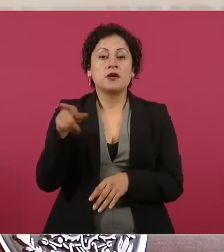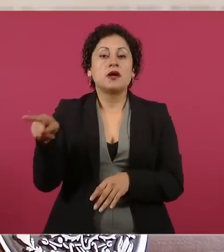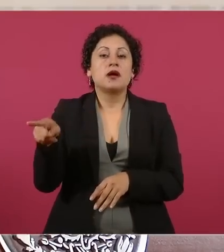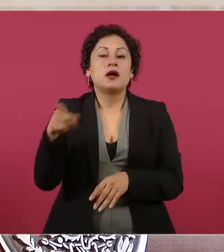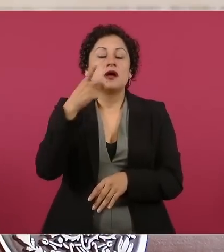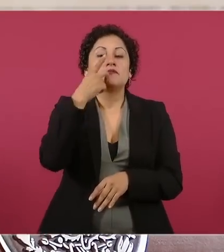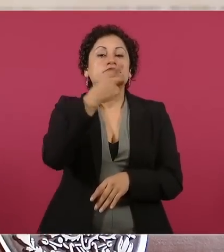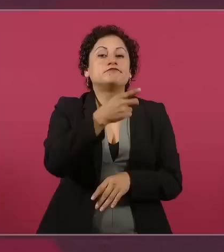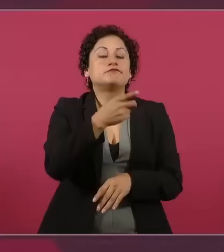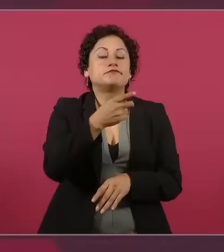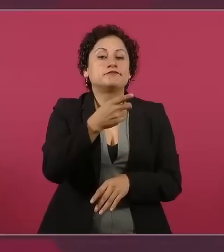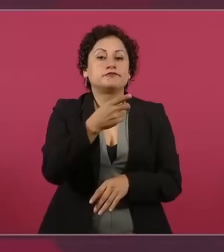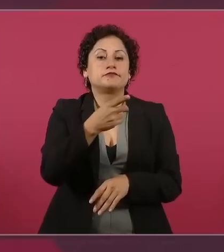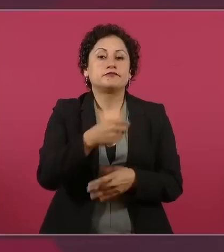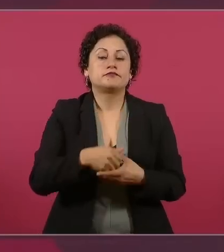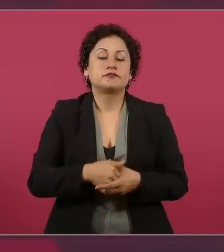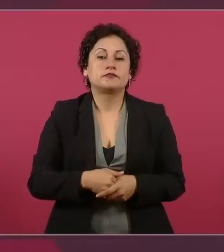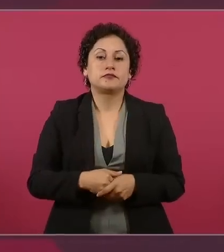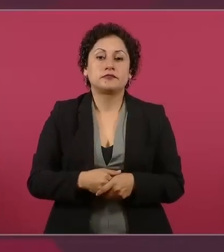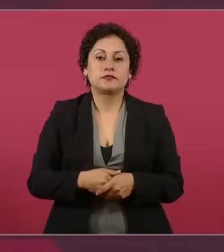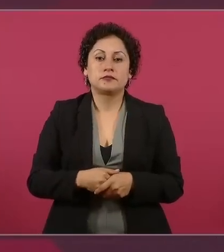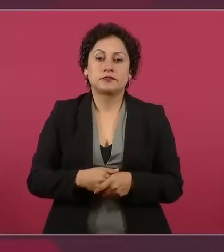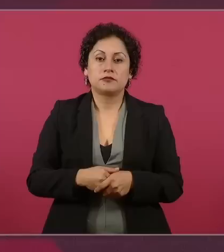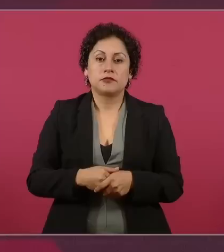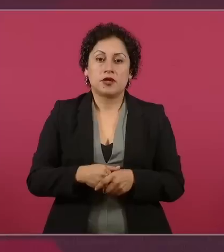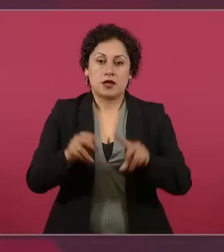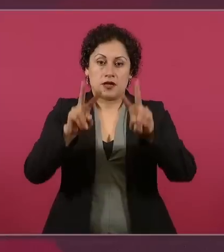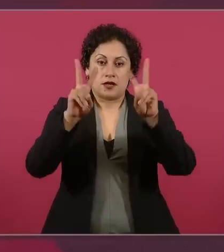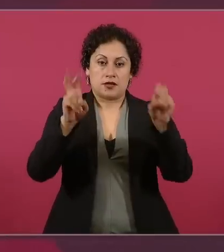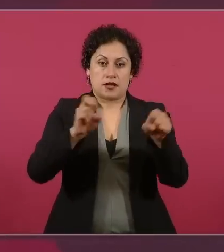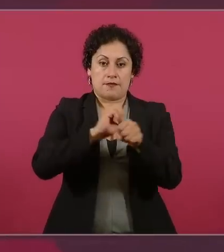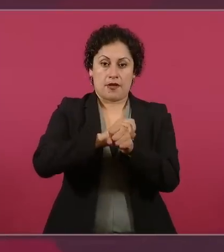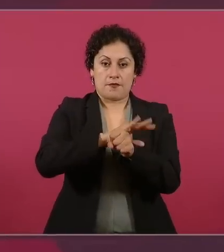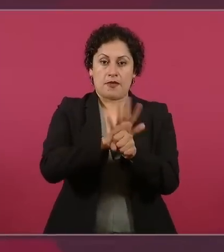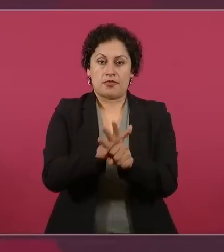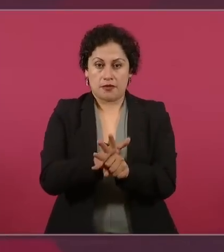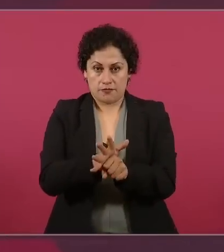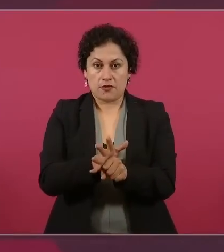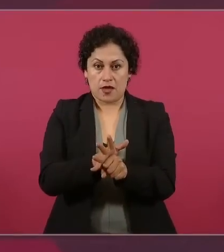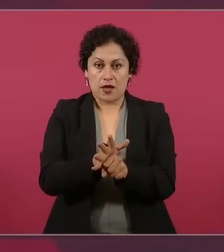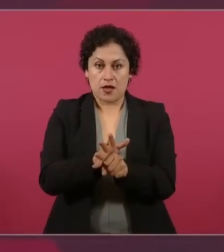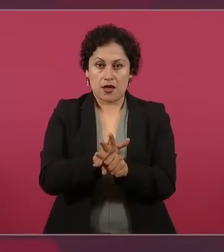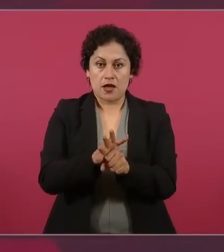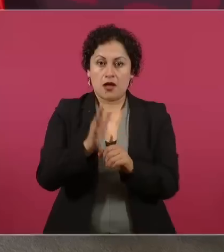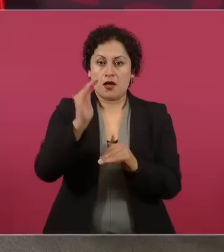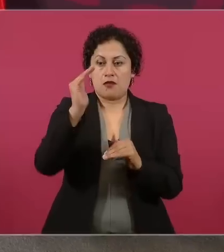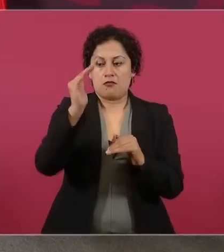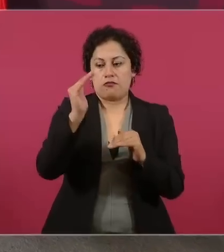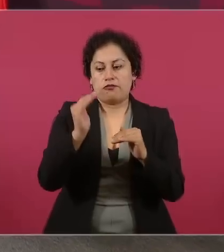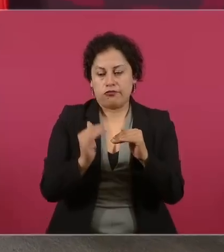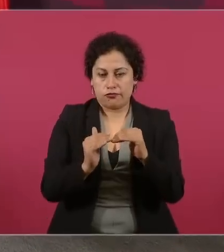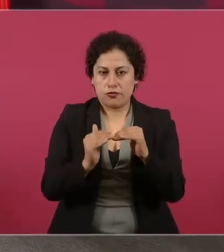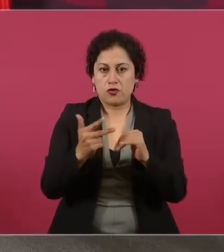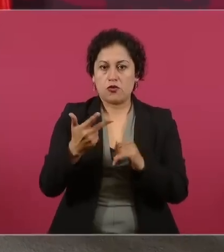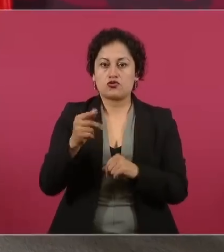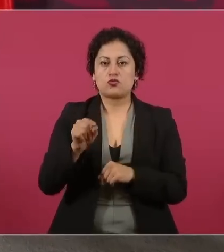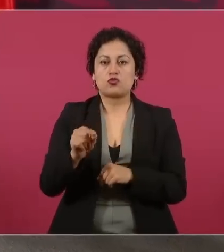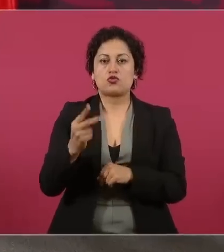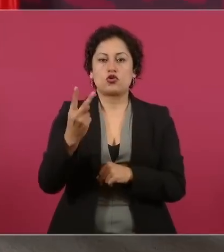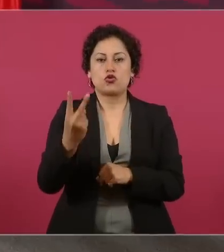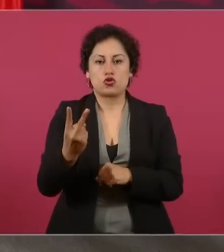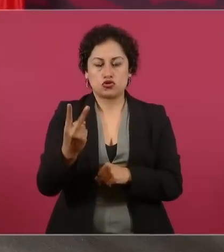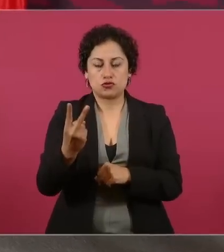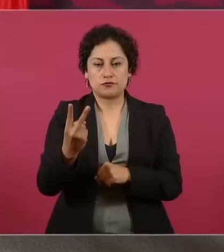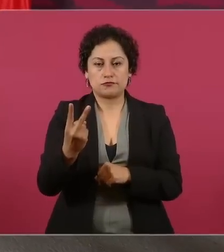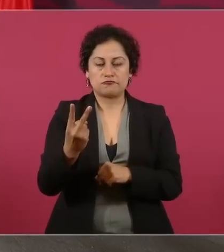caído por la pandemia 8.2 y resultó en la revisión que no,